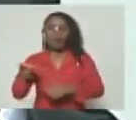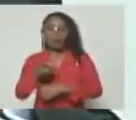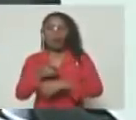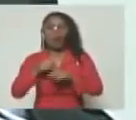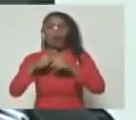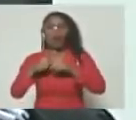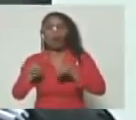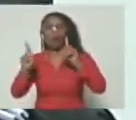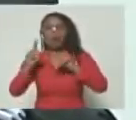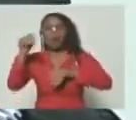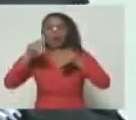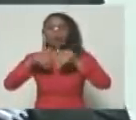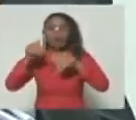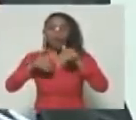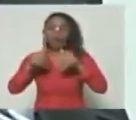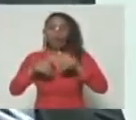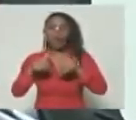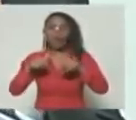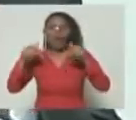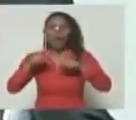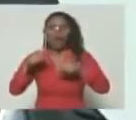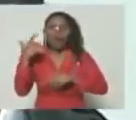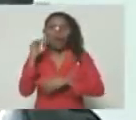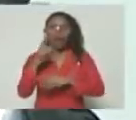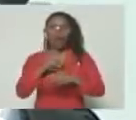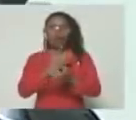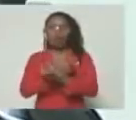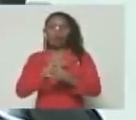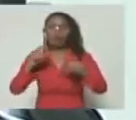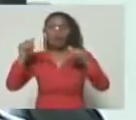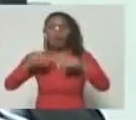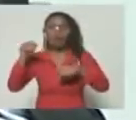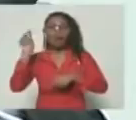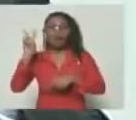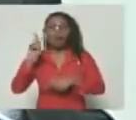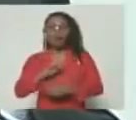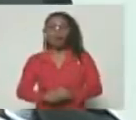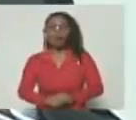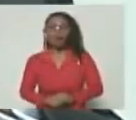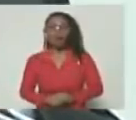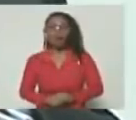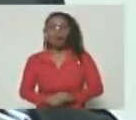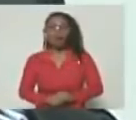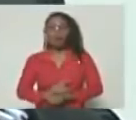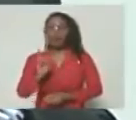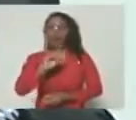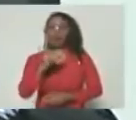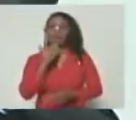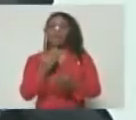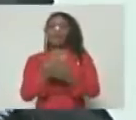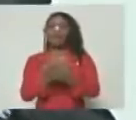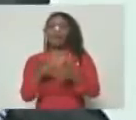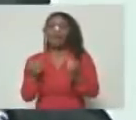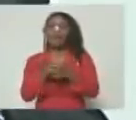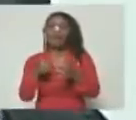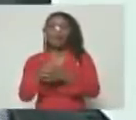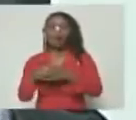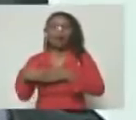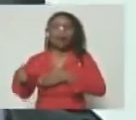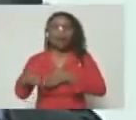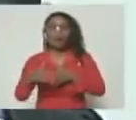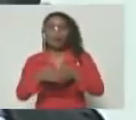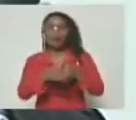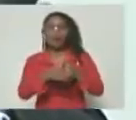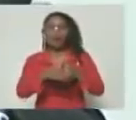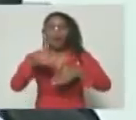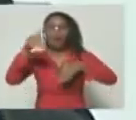otra reelección, y acá están los demócratas de Venezuela, que sin estar pidiendo muchas condiciones, estamos en la ruta